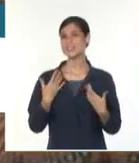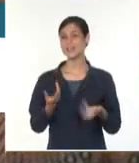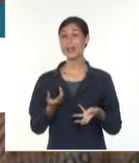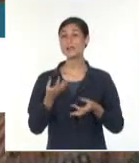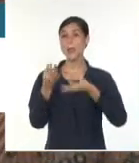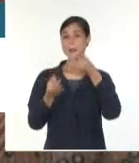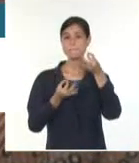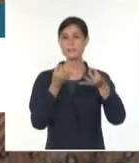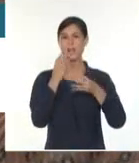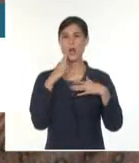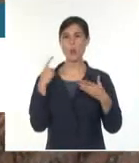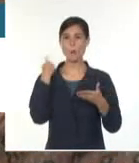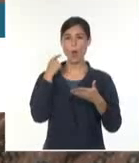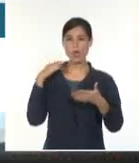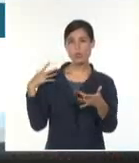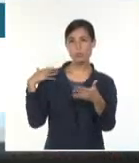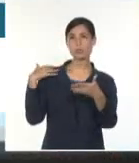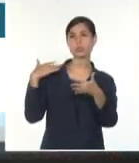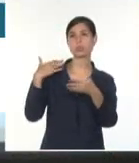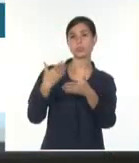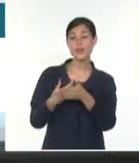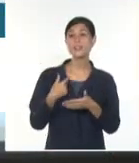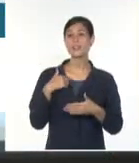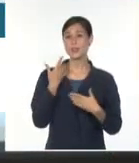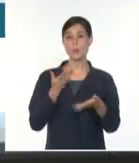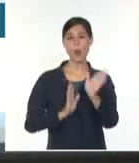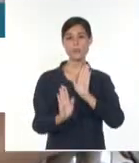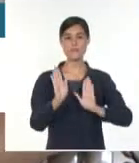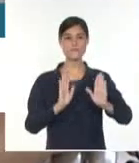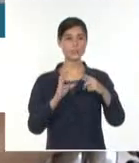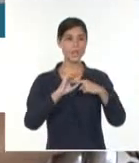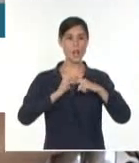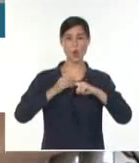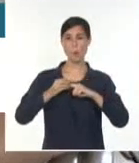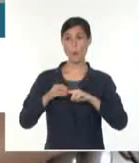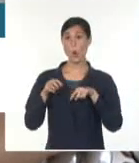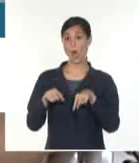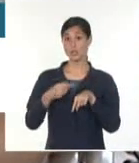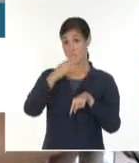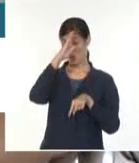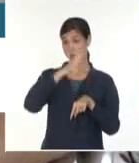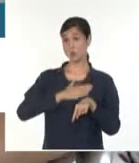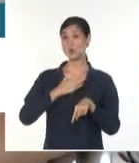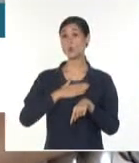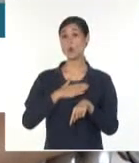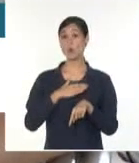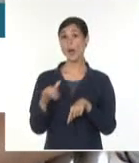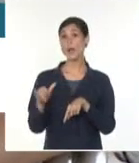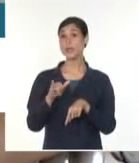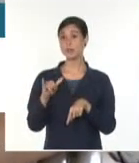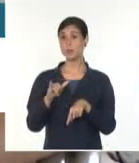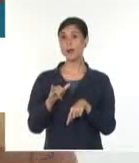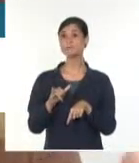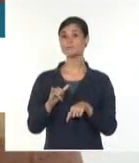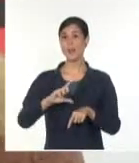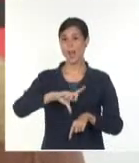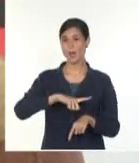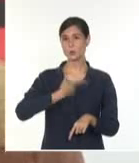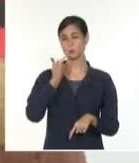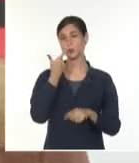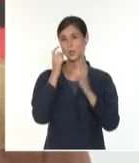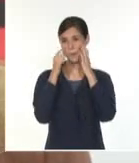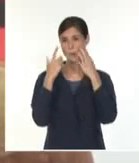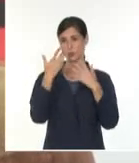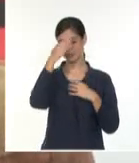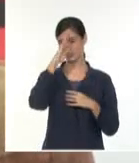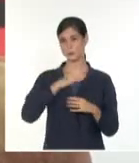tres décadas de un centro que ha abogado por la defensa de un género polémico necesario que también sostiene los más Genuinos valores culturales cubanos realmente